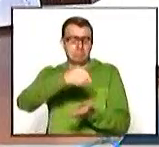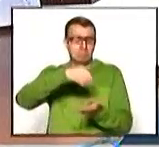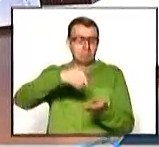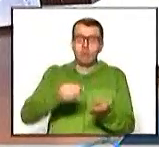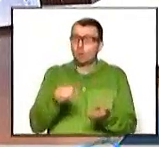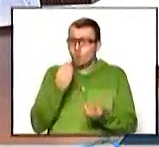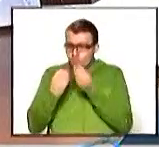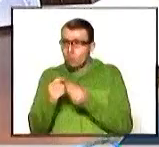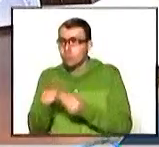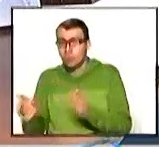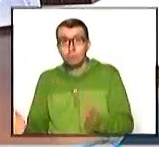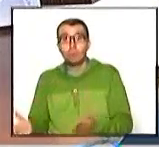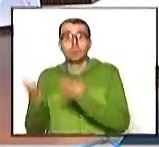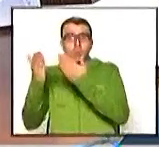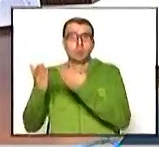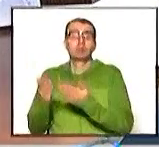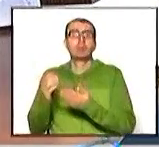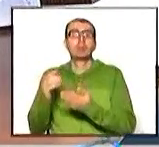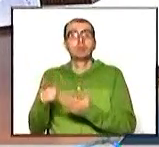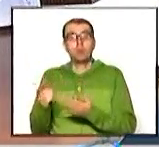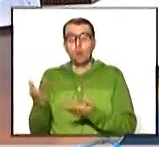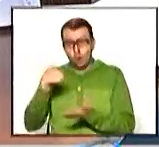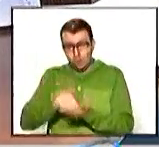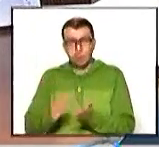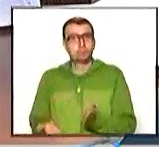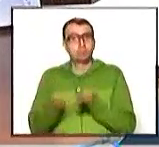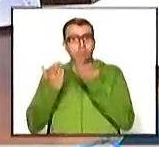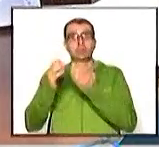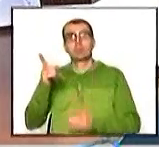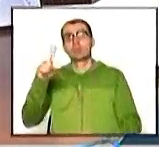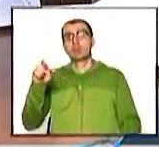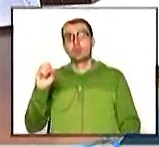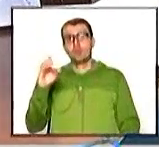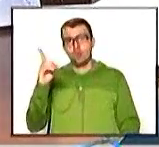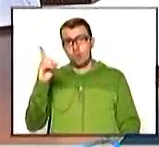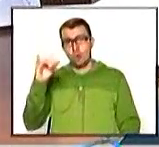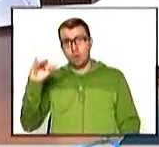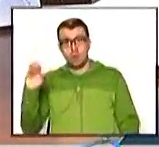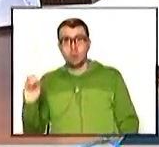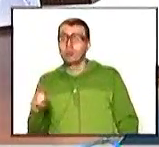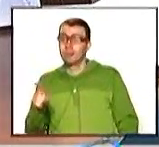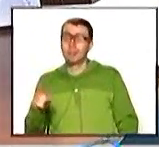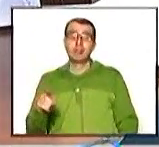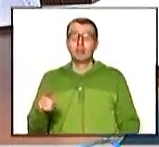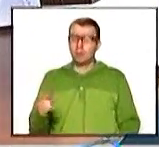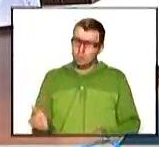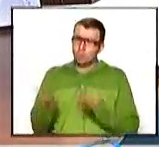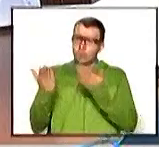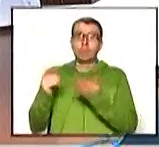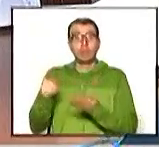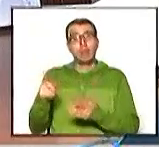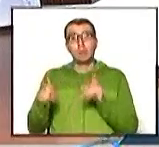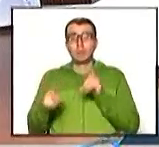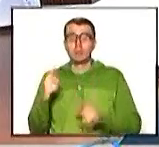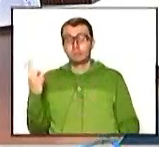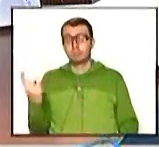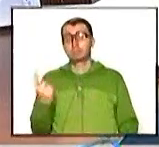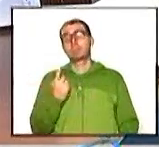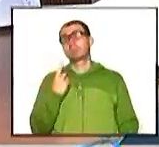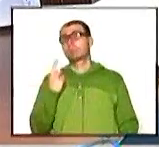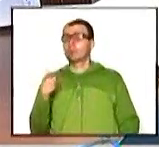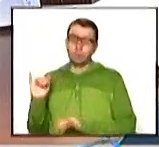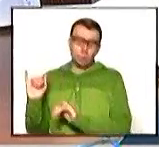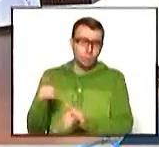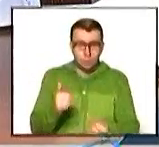el potasio y no sé si el sodio y no sé si también el potasio, porque mantiene mareada, hace el oficio y tiene que tirarse a la